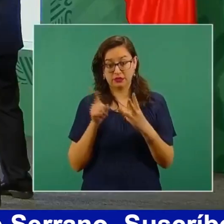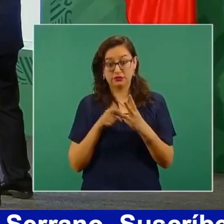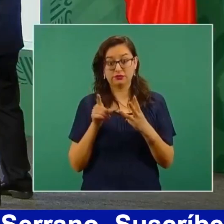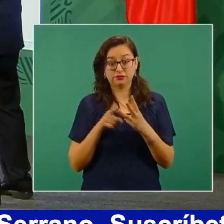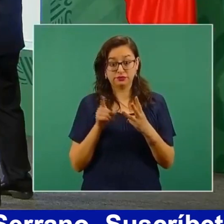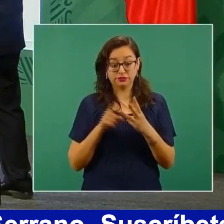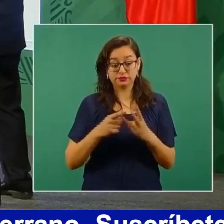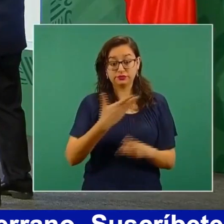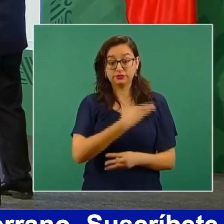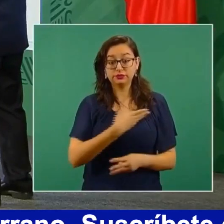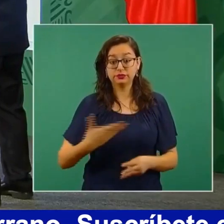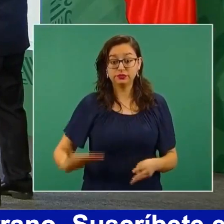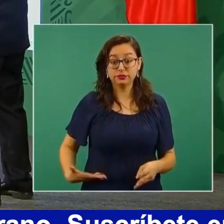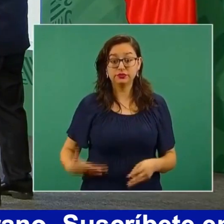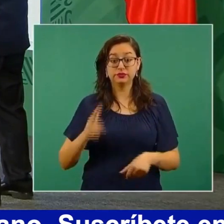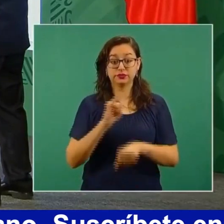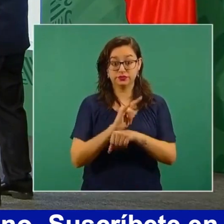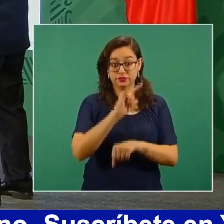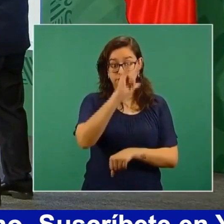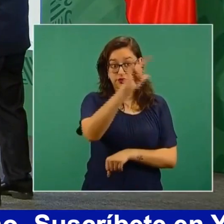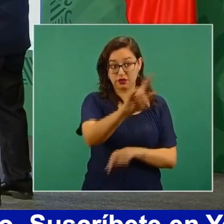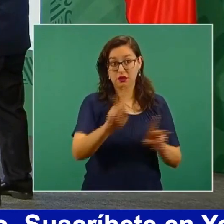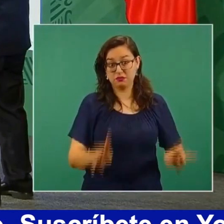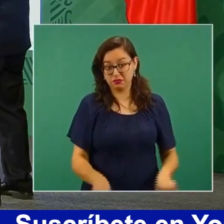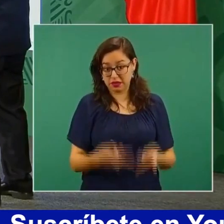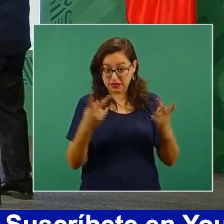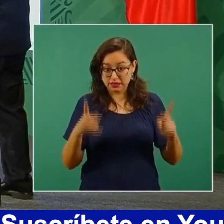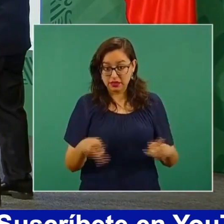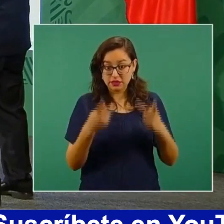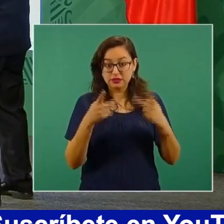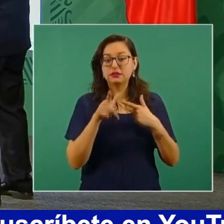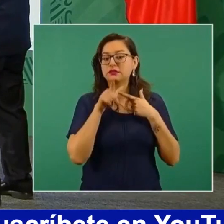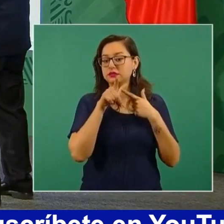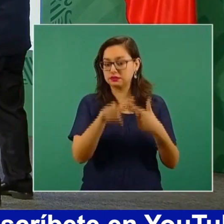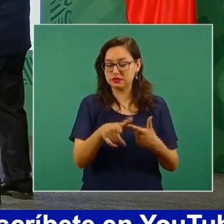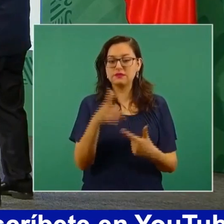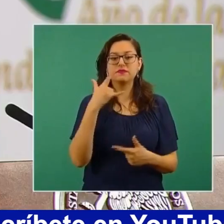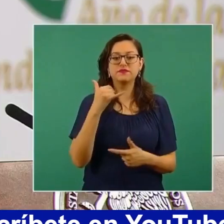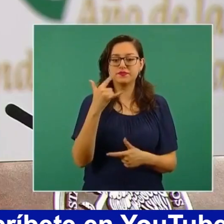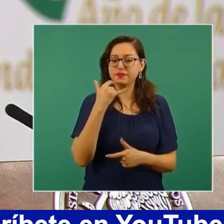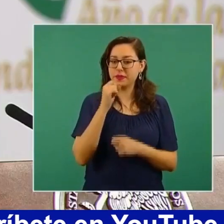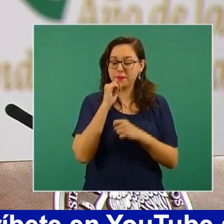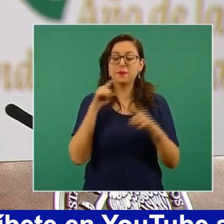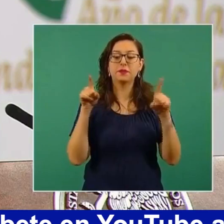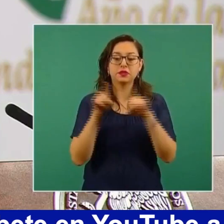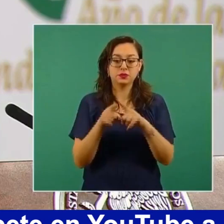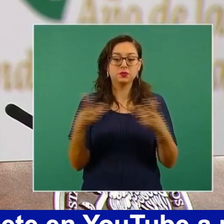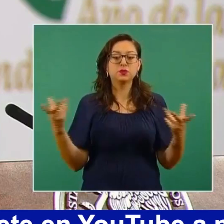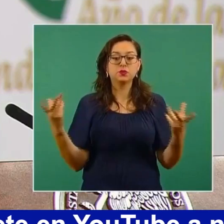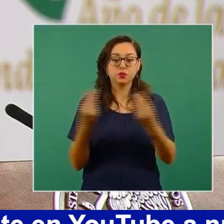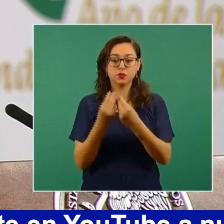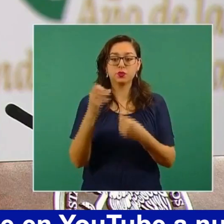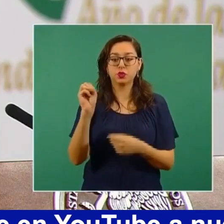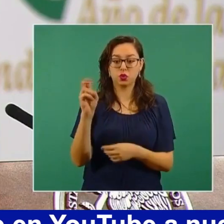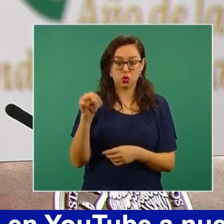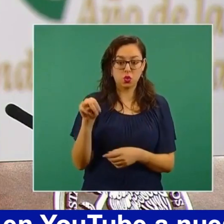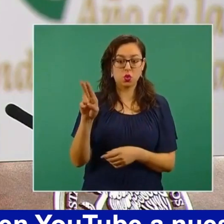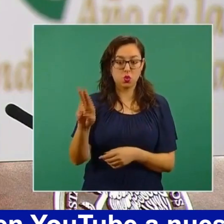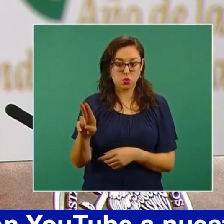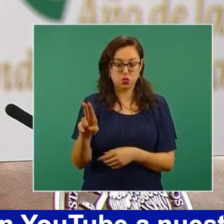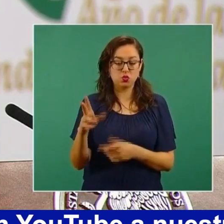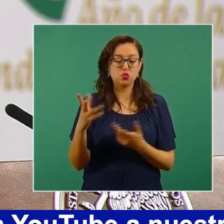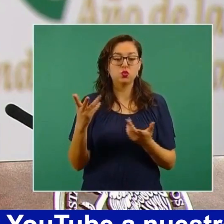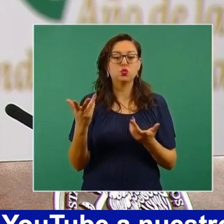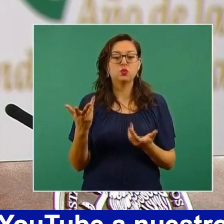el avión presidencial. Este proceso también se está realizando a través de las Naciones Unidas. El avalúo se realizó